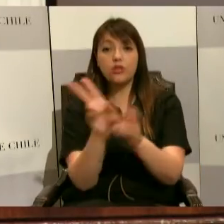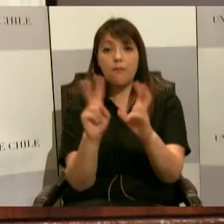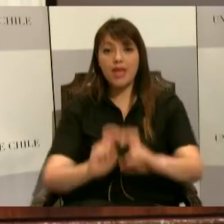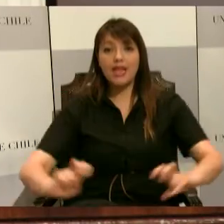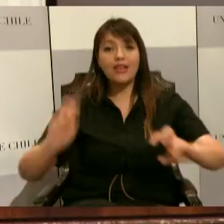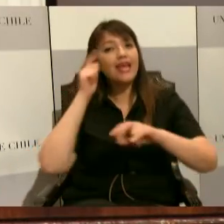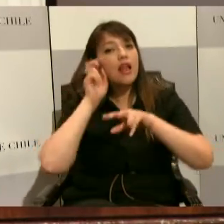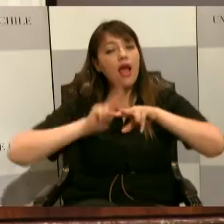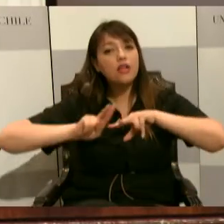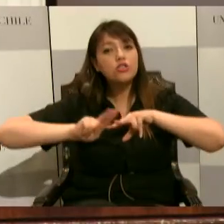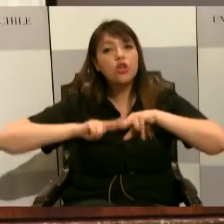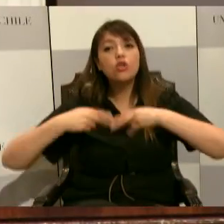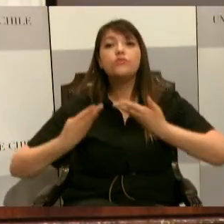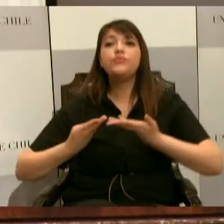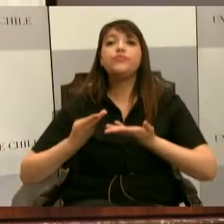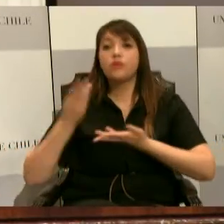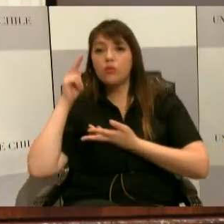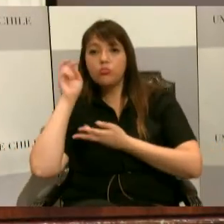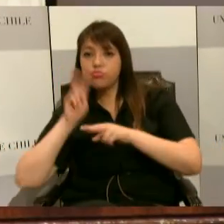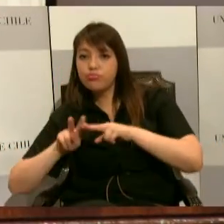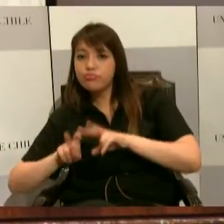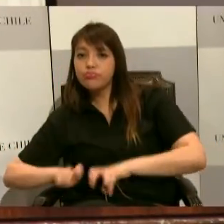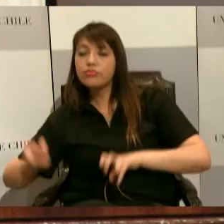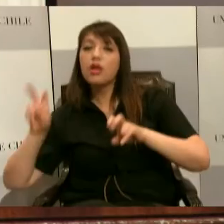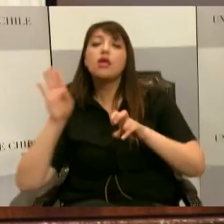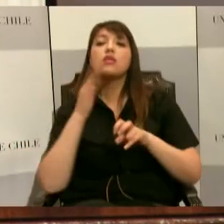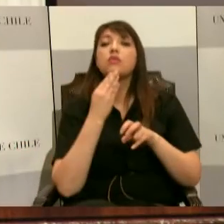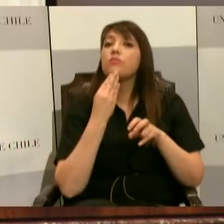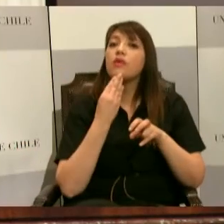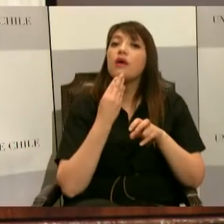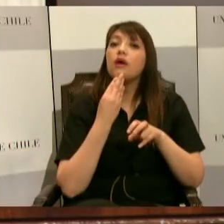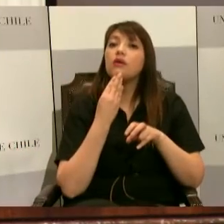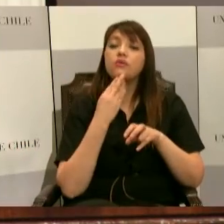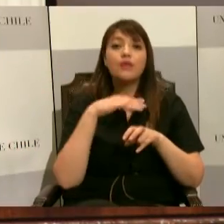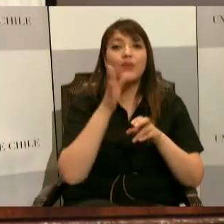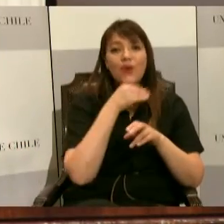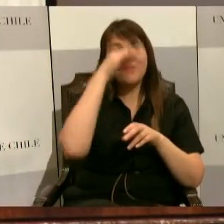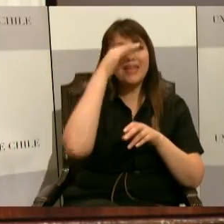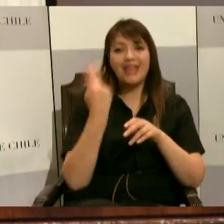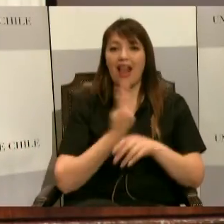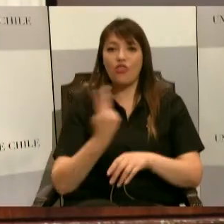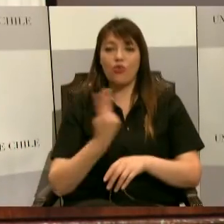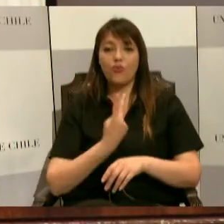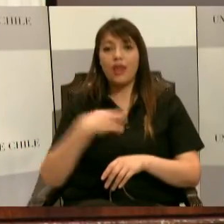y creación, o la docencia que la realiza una institución que no tiene esta experiencia. La experiencia en la Universidad de Chile